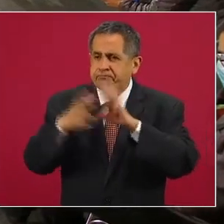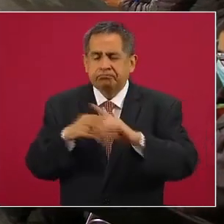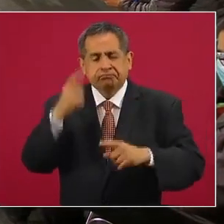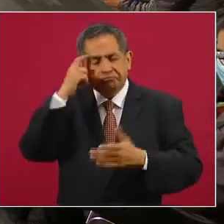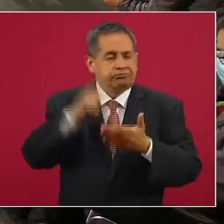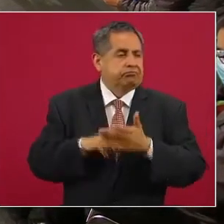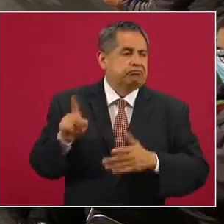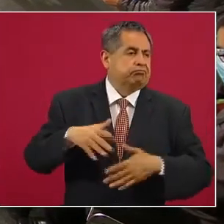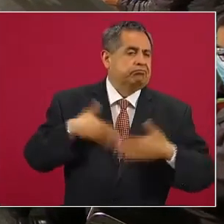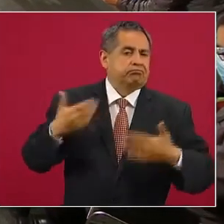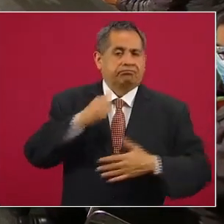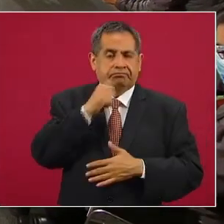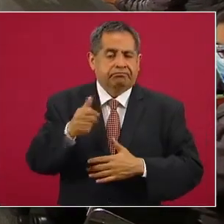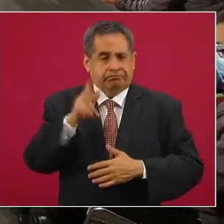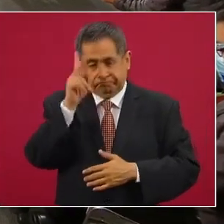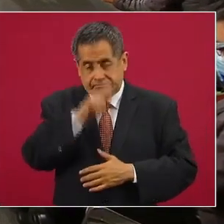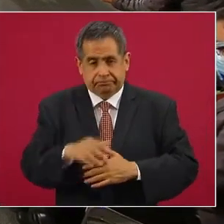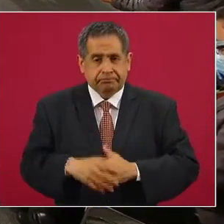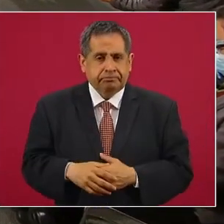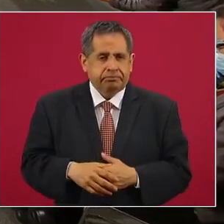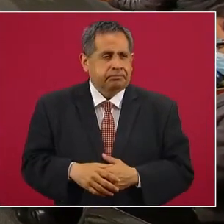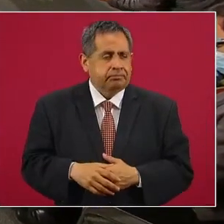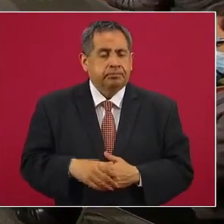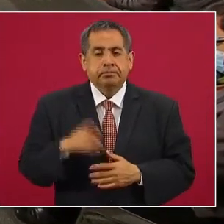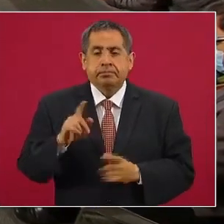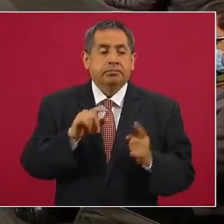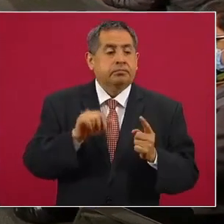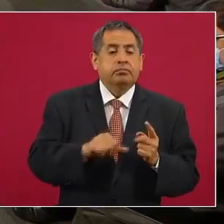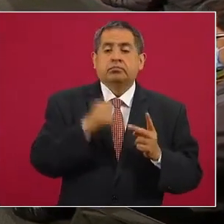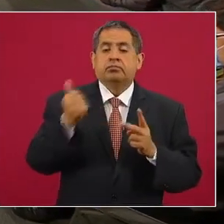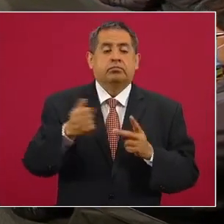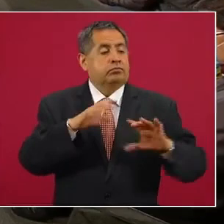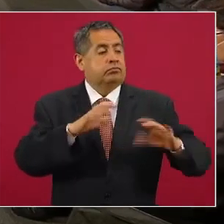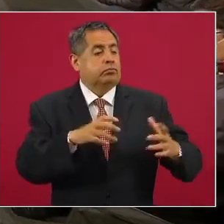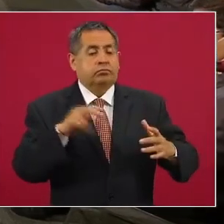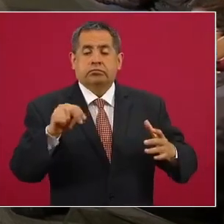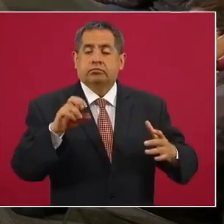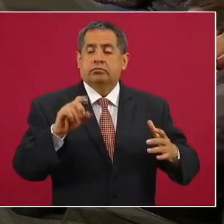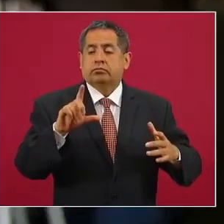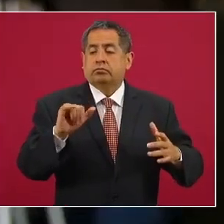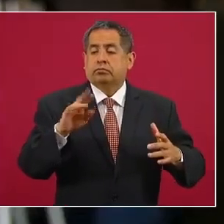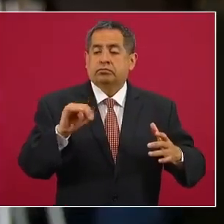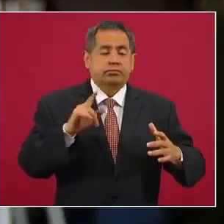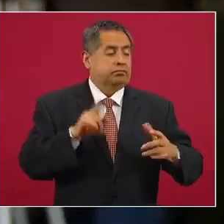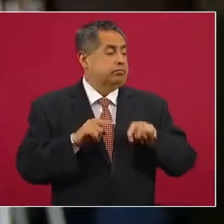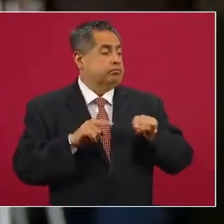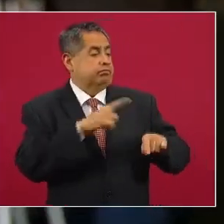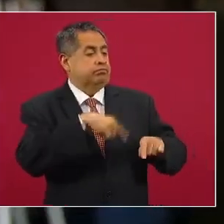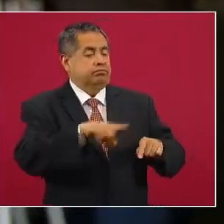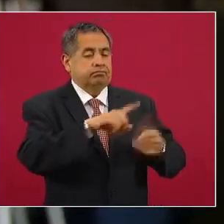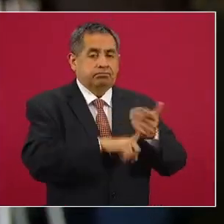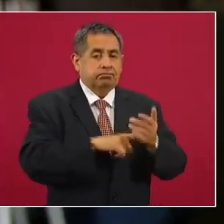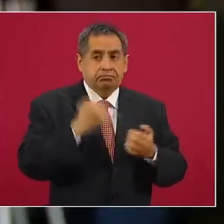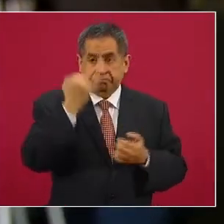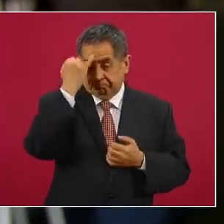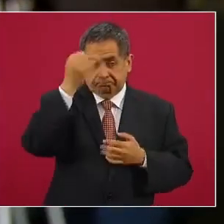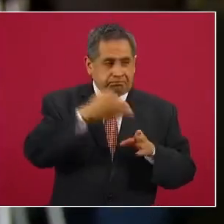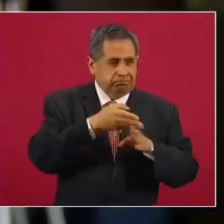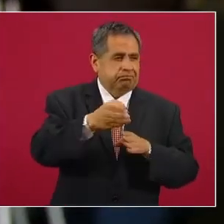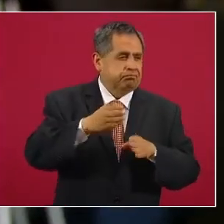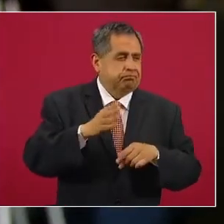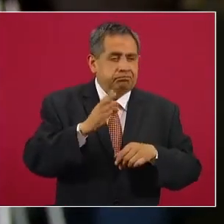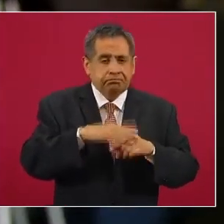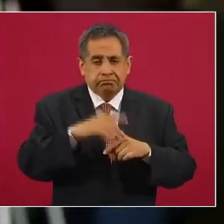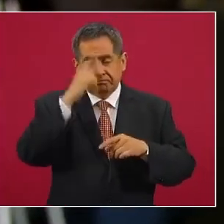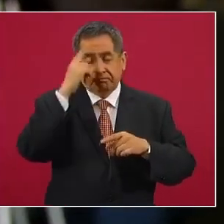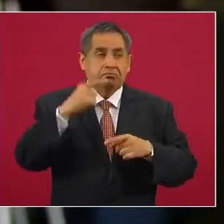Presidente, la otrora prensa oficial del neoliberalismo opta por el papel fácil